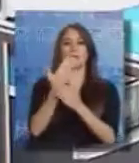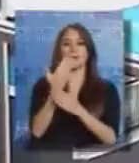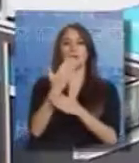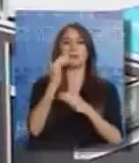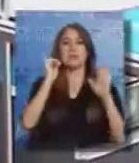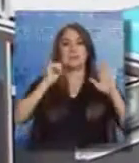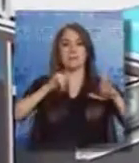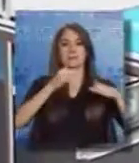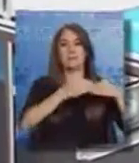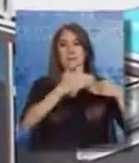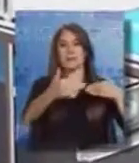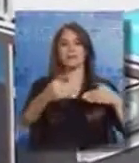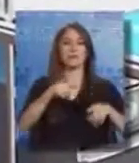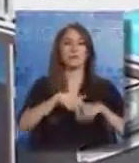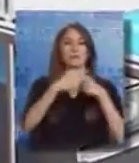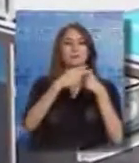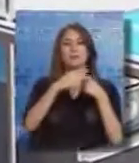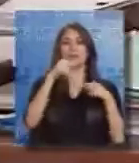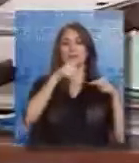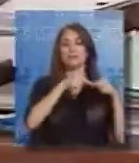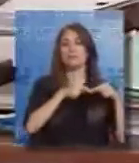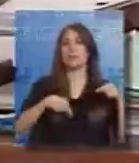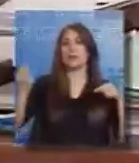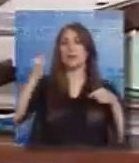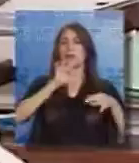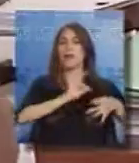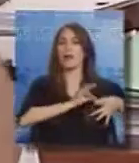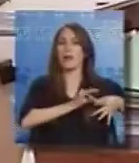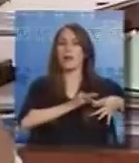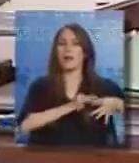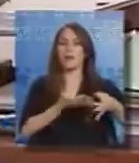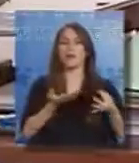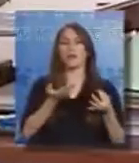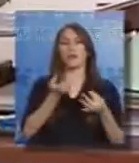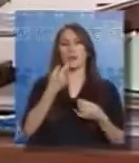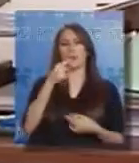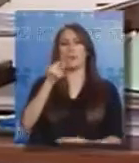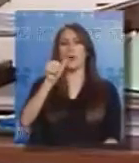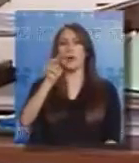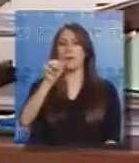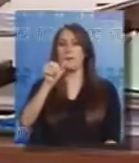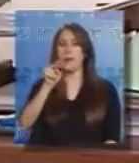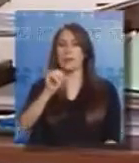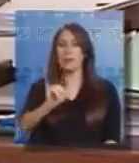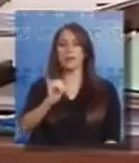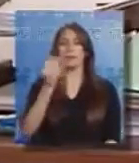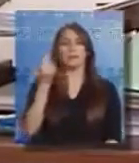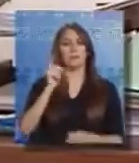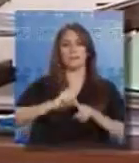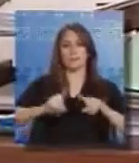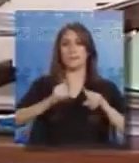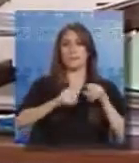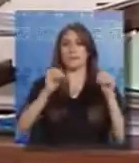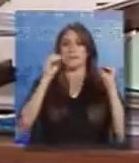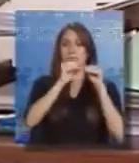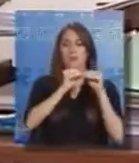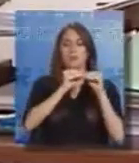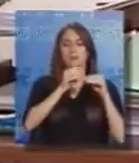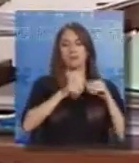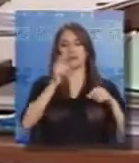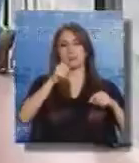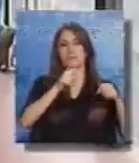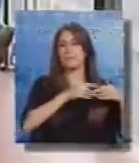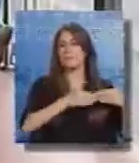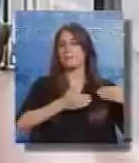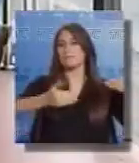es potenciar el trolebús hacia Guamaní, Calderón, Carapungo y también a los valles orientales y avanzar en la construcción